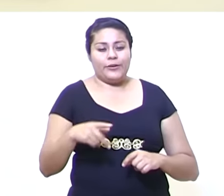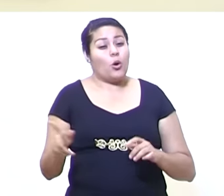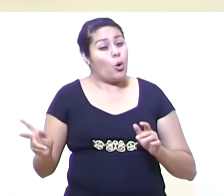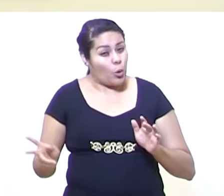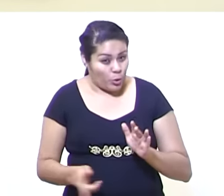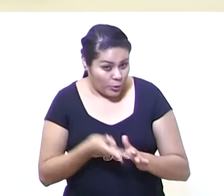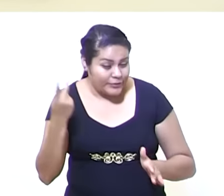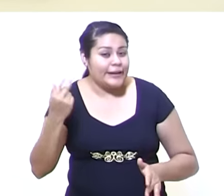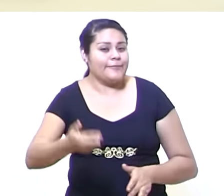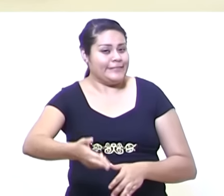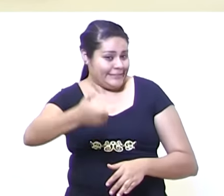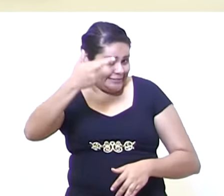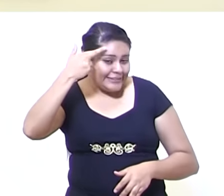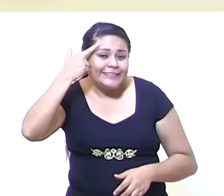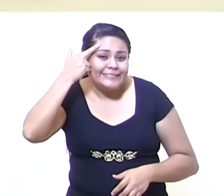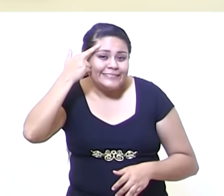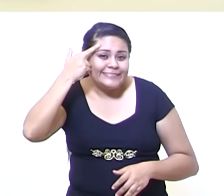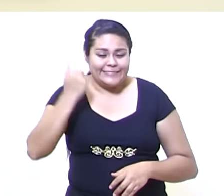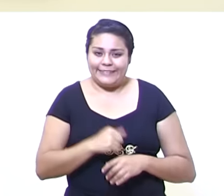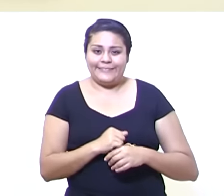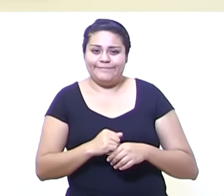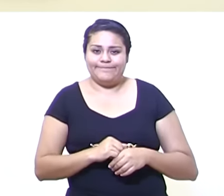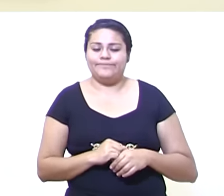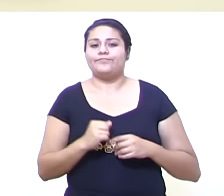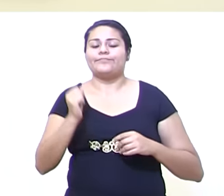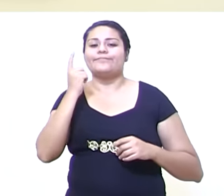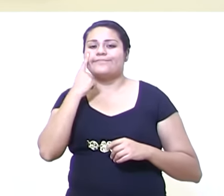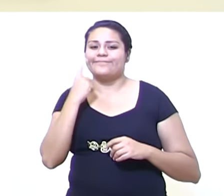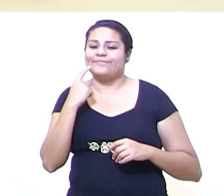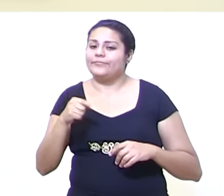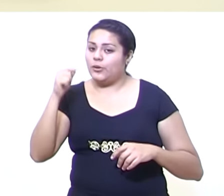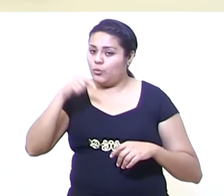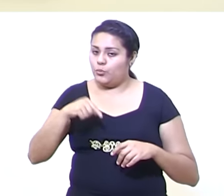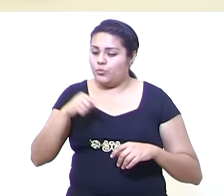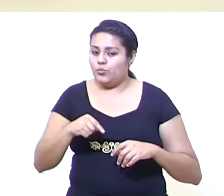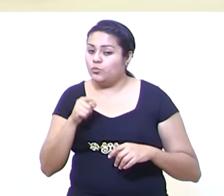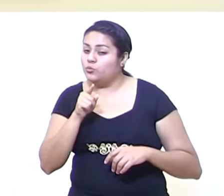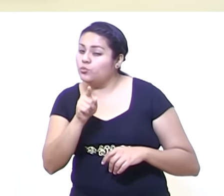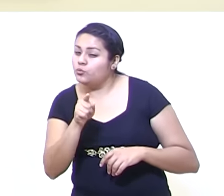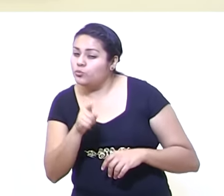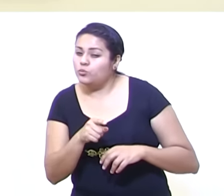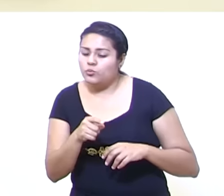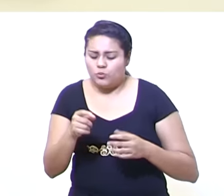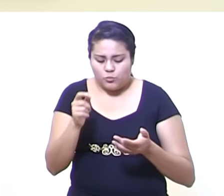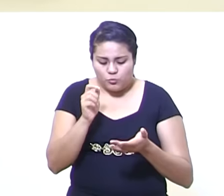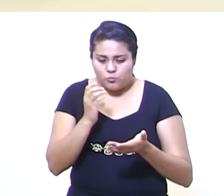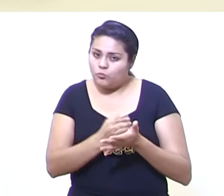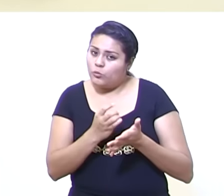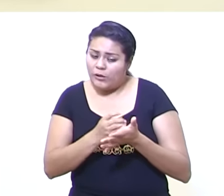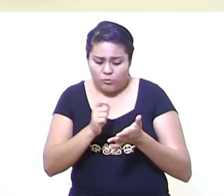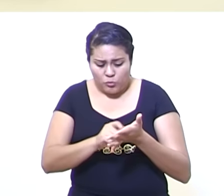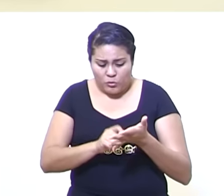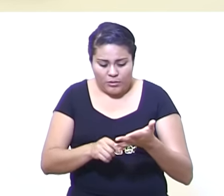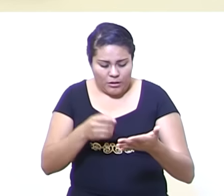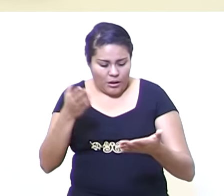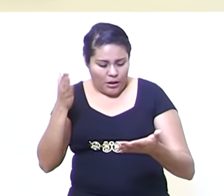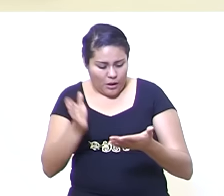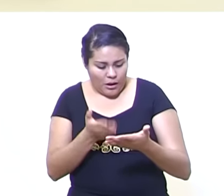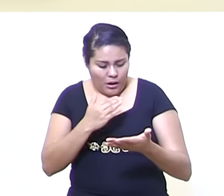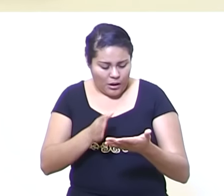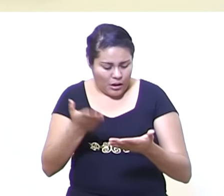Vamos a utilizar todos los conocimientos adquiridos para identificar las siguientes palabras.